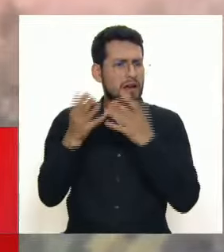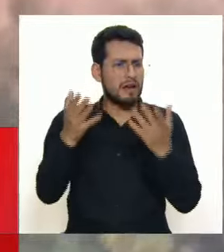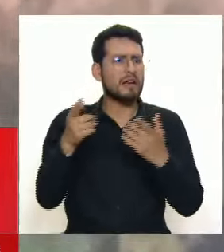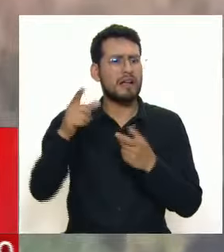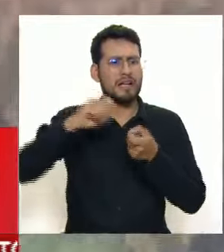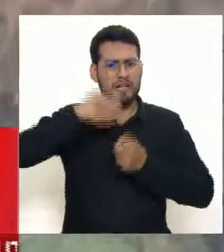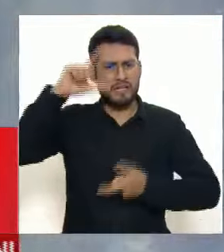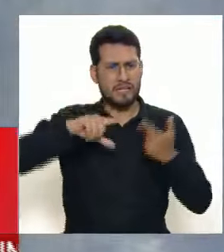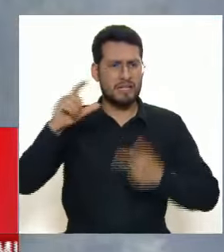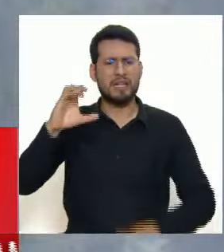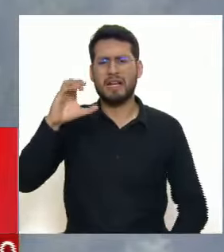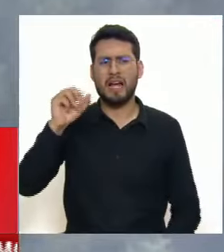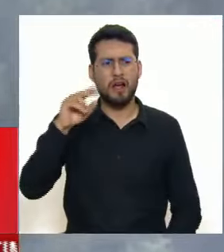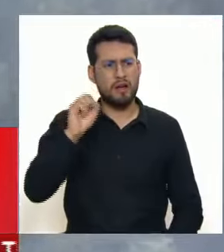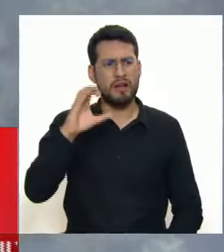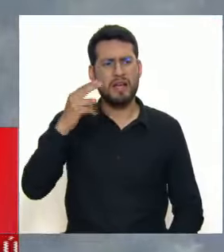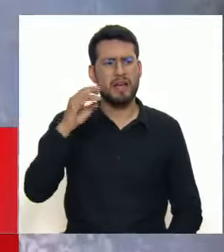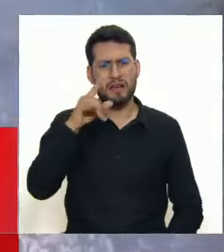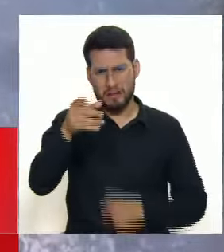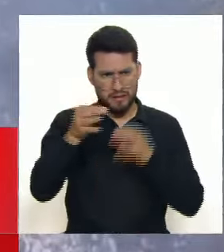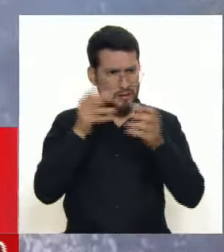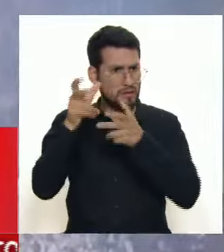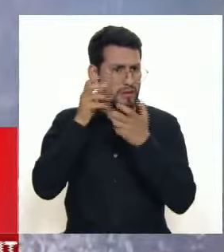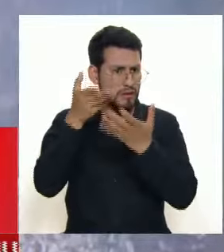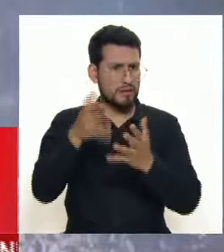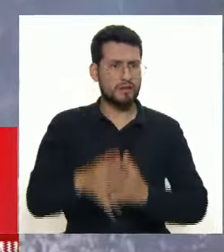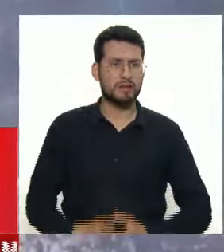La Libertad, Carlos Chávez. Carlos, te escuchamos.